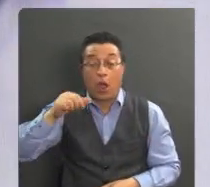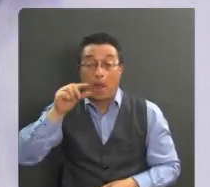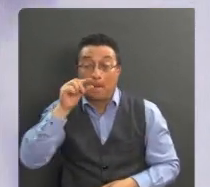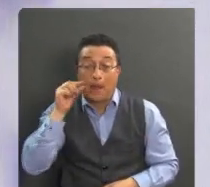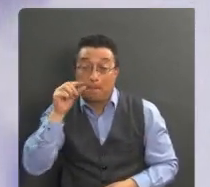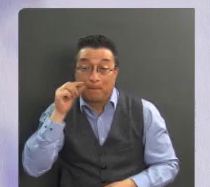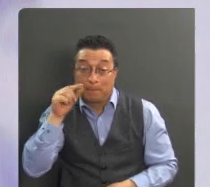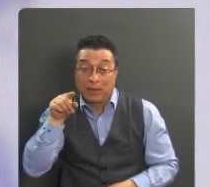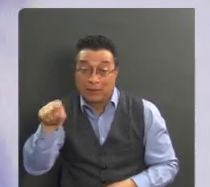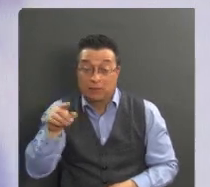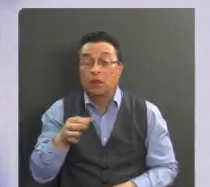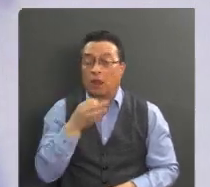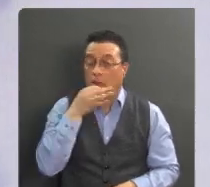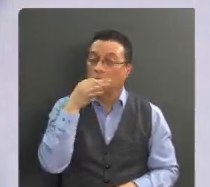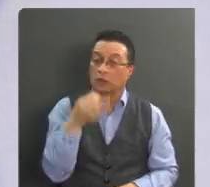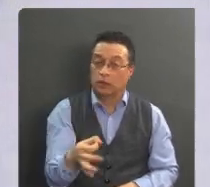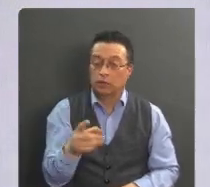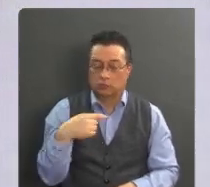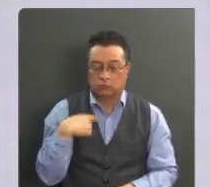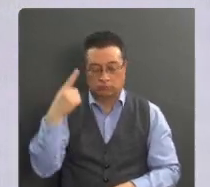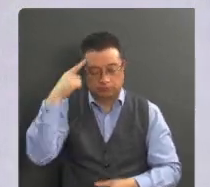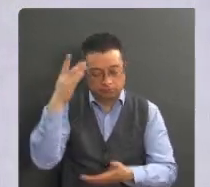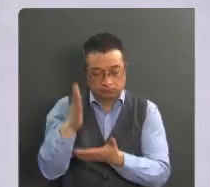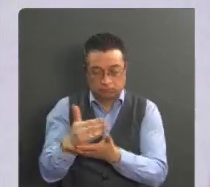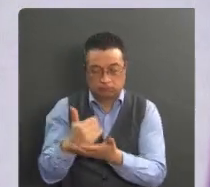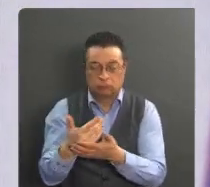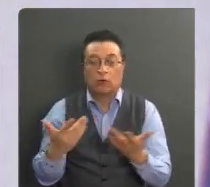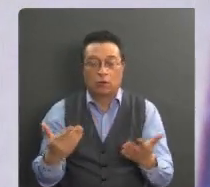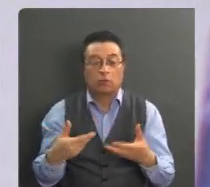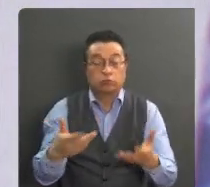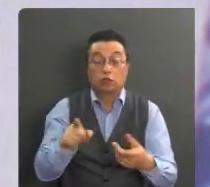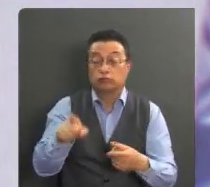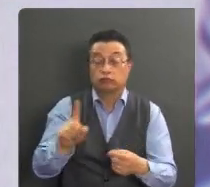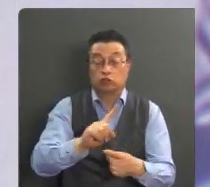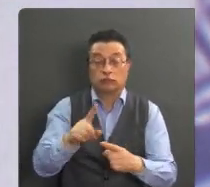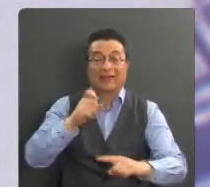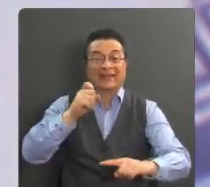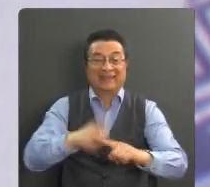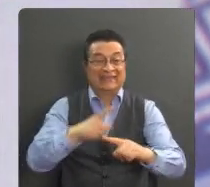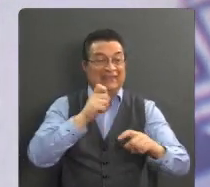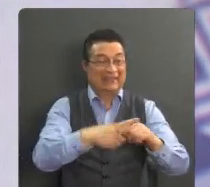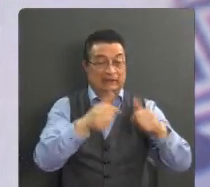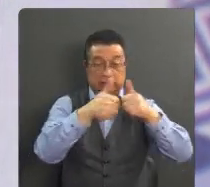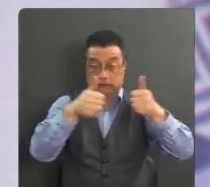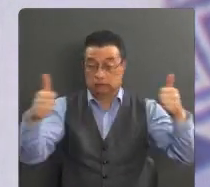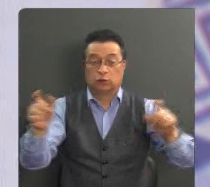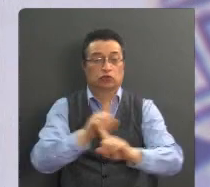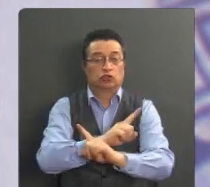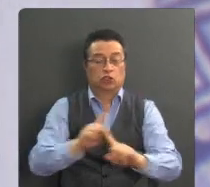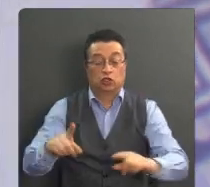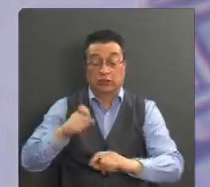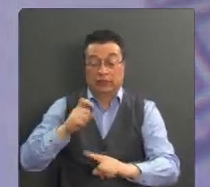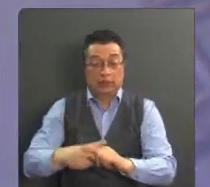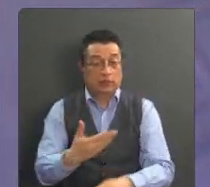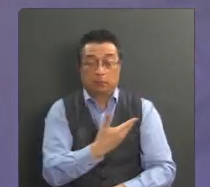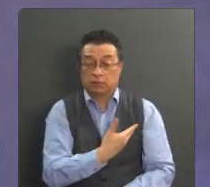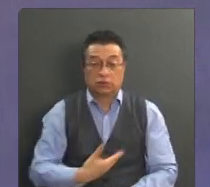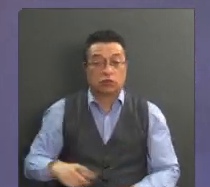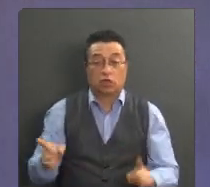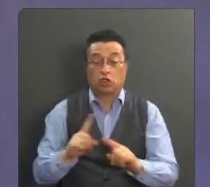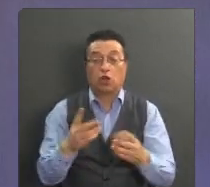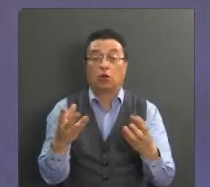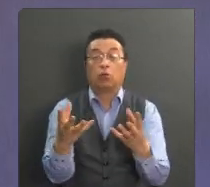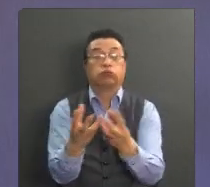bueno, definimos los criterios de la ceremonia y en esta no están contempladas las ex autoridades y tampoco los expresidentes por un tema de